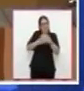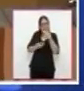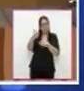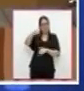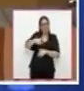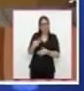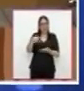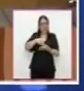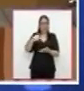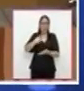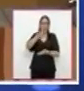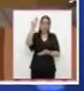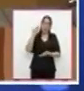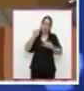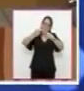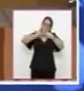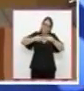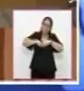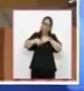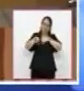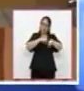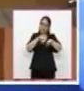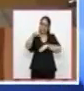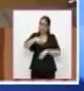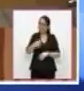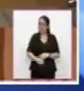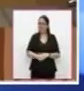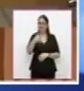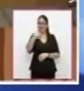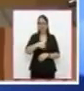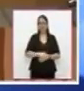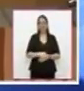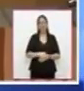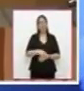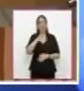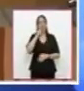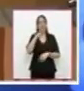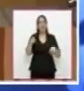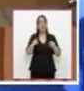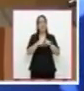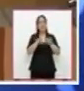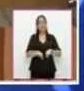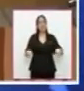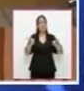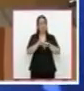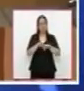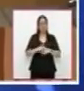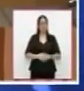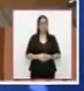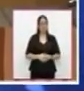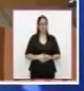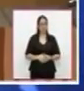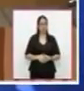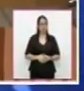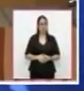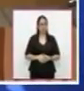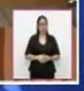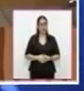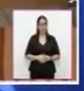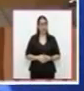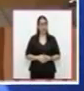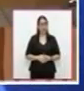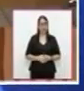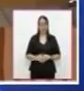importante para mí. Los temas que veíamos, en ese momento casi todo el tiempo